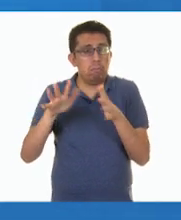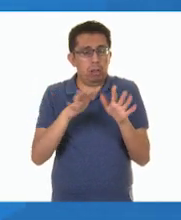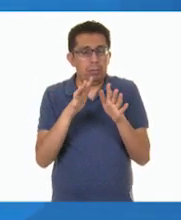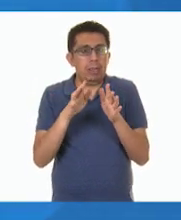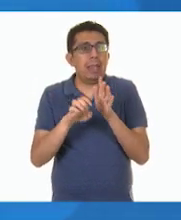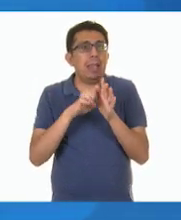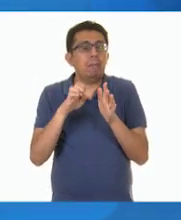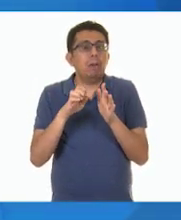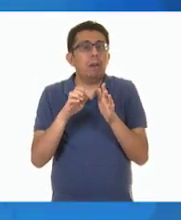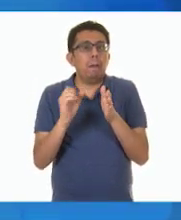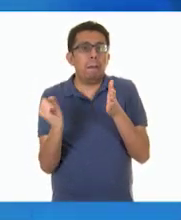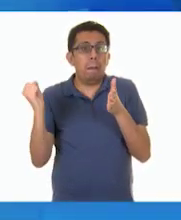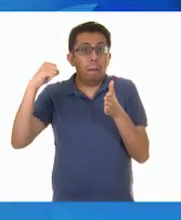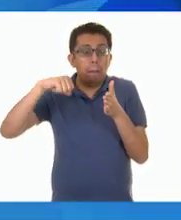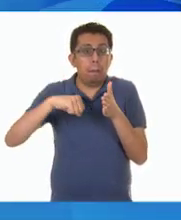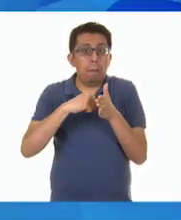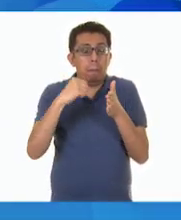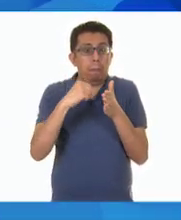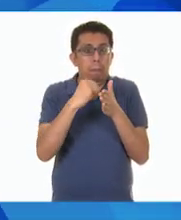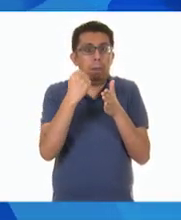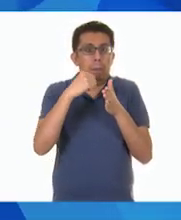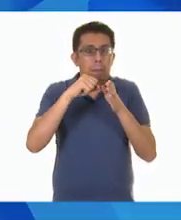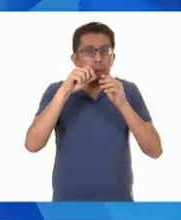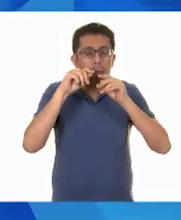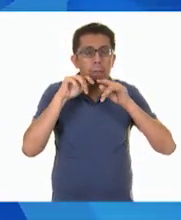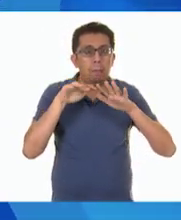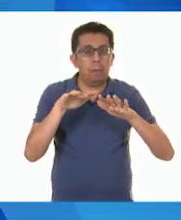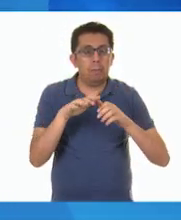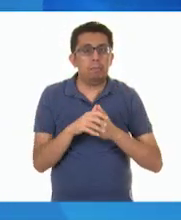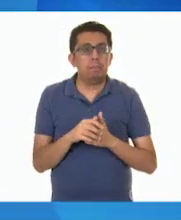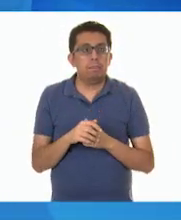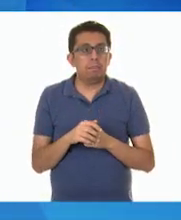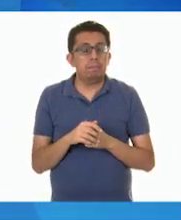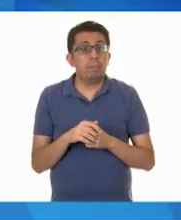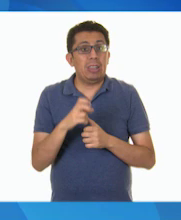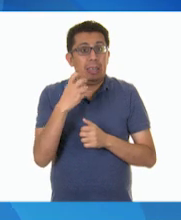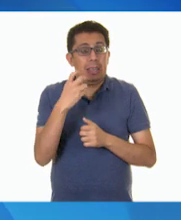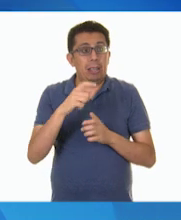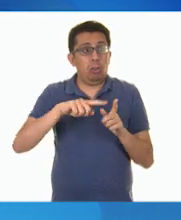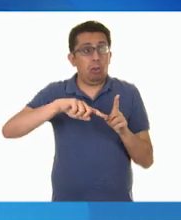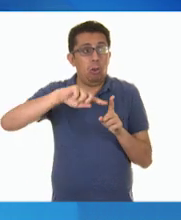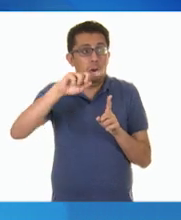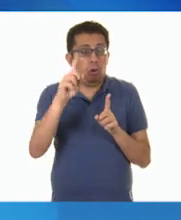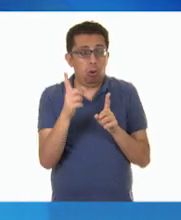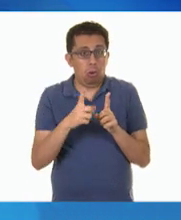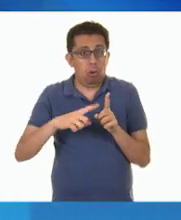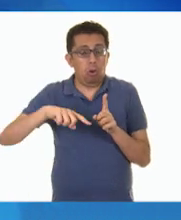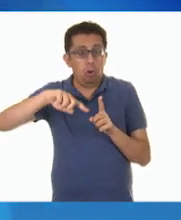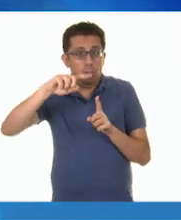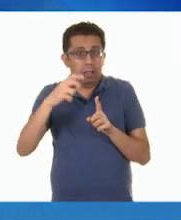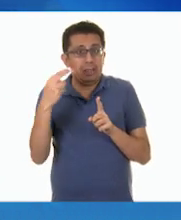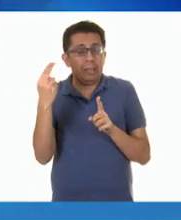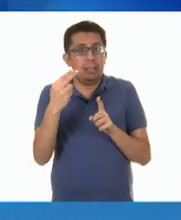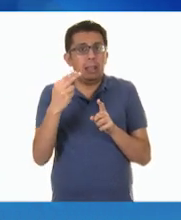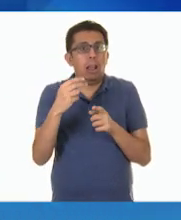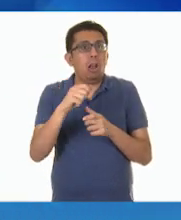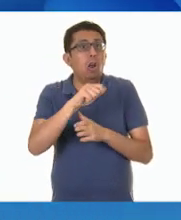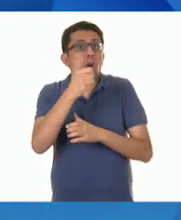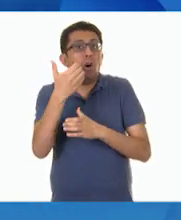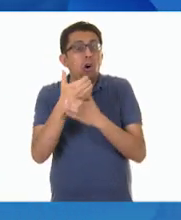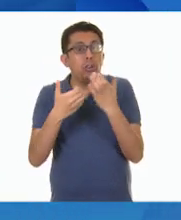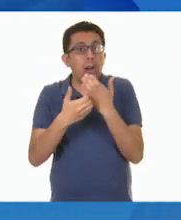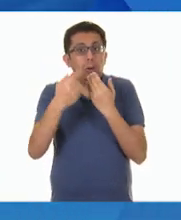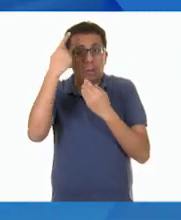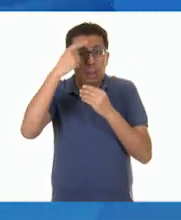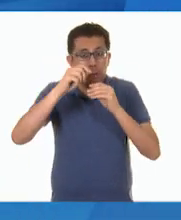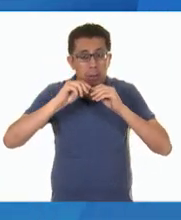gaseosos, la propagación de estas ondas es más lenta. Las ondas mecánicas necesitan un medio para propagarse, ya sea gaseoso, sólido